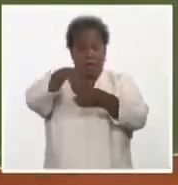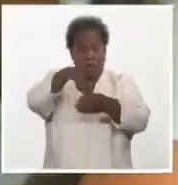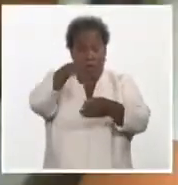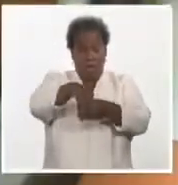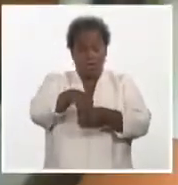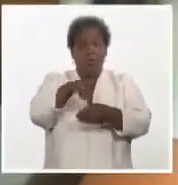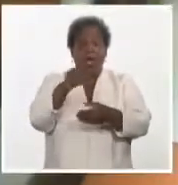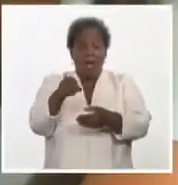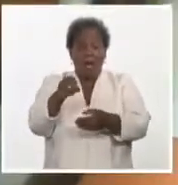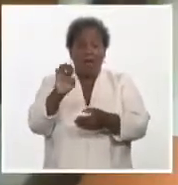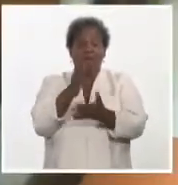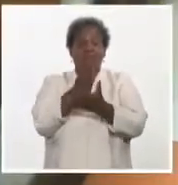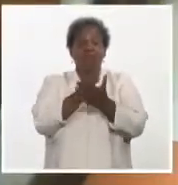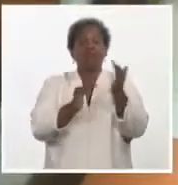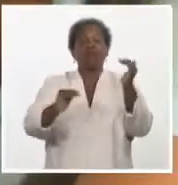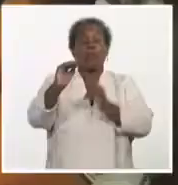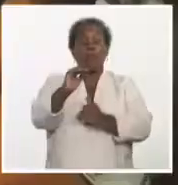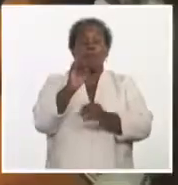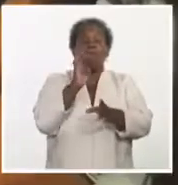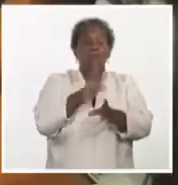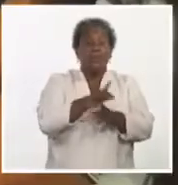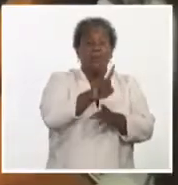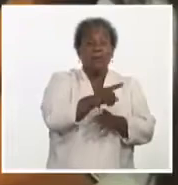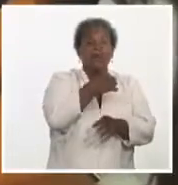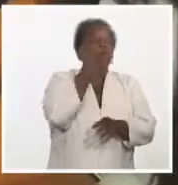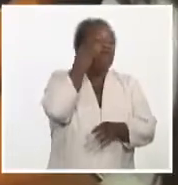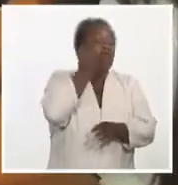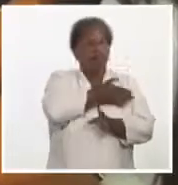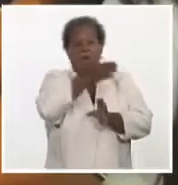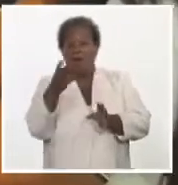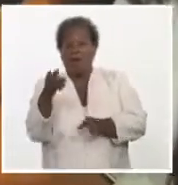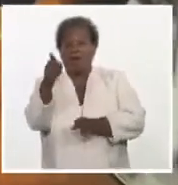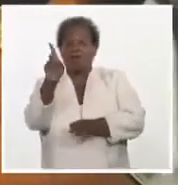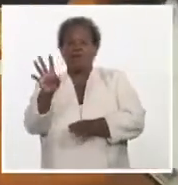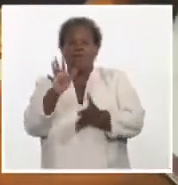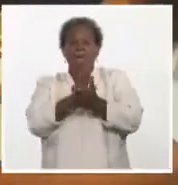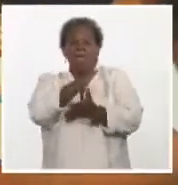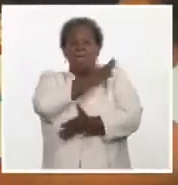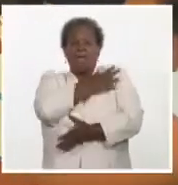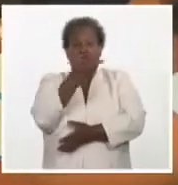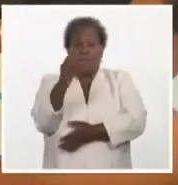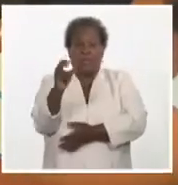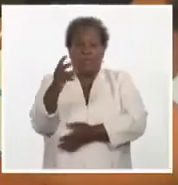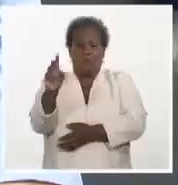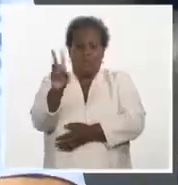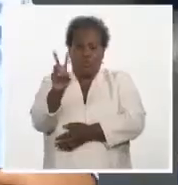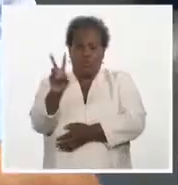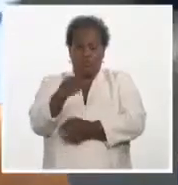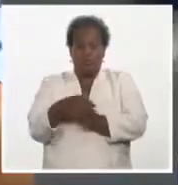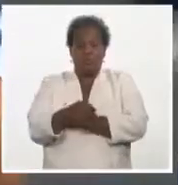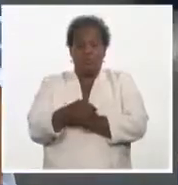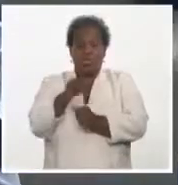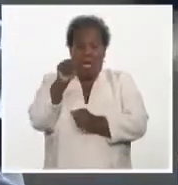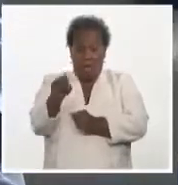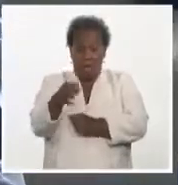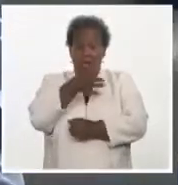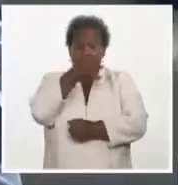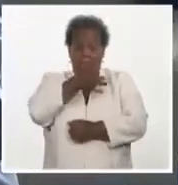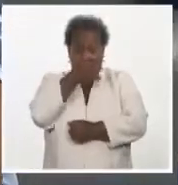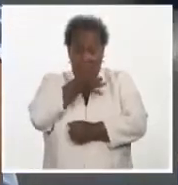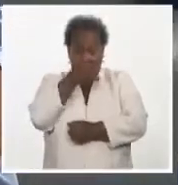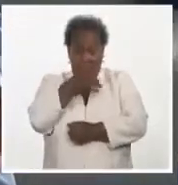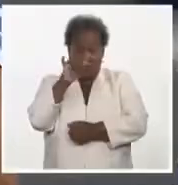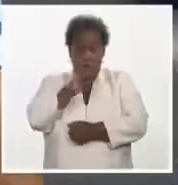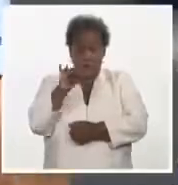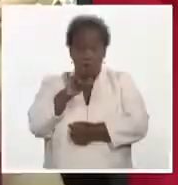superior tenga lugar del 1 de febrero al 14 de marzo del 2022. En el encuentro se dieron a conocer las actividades